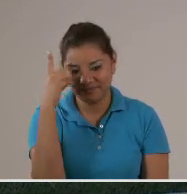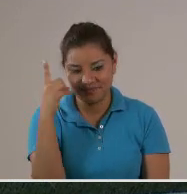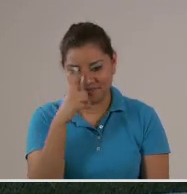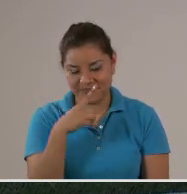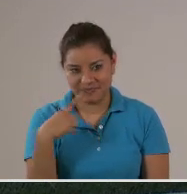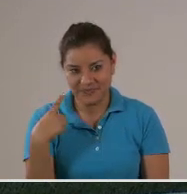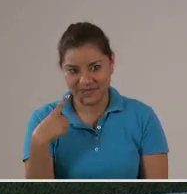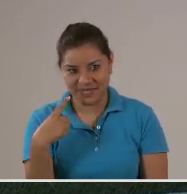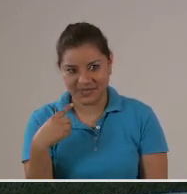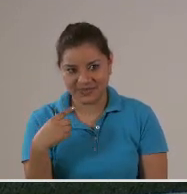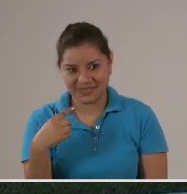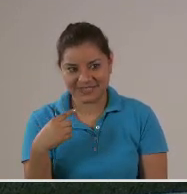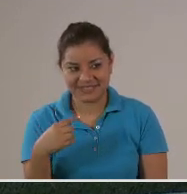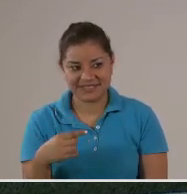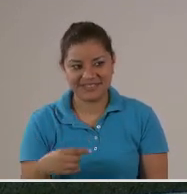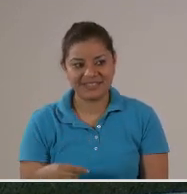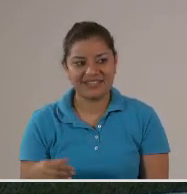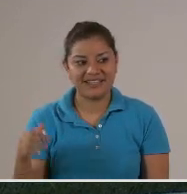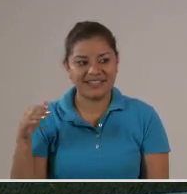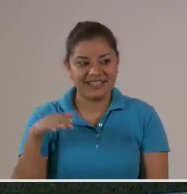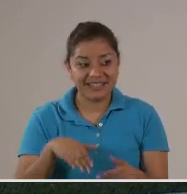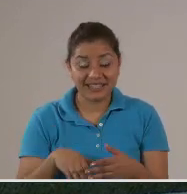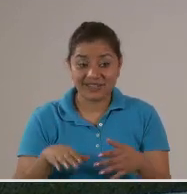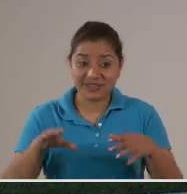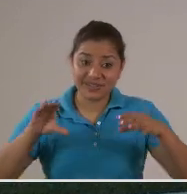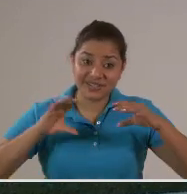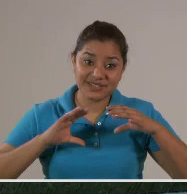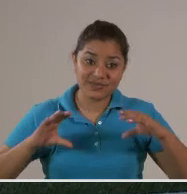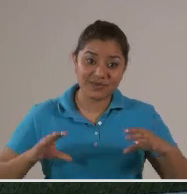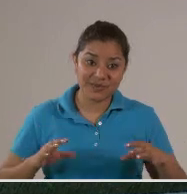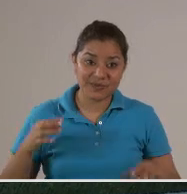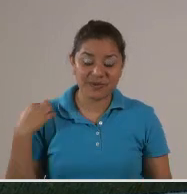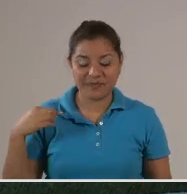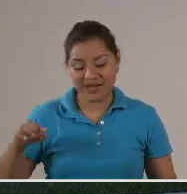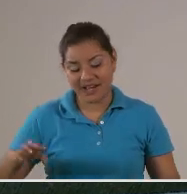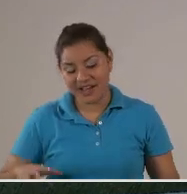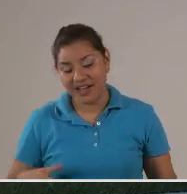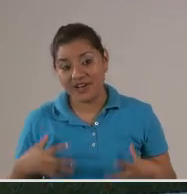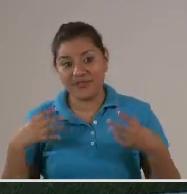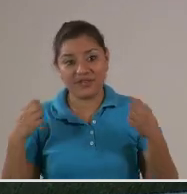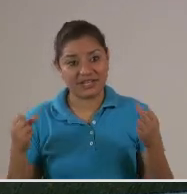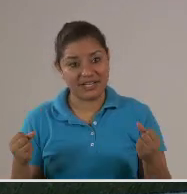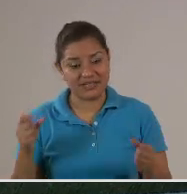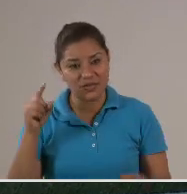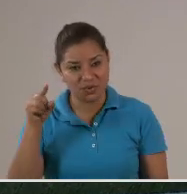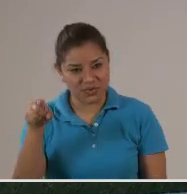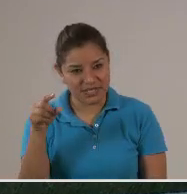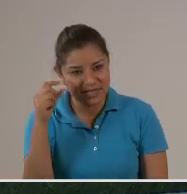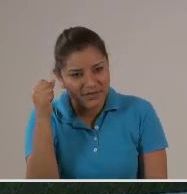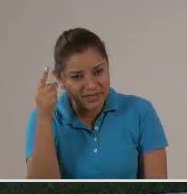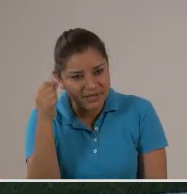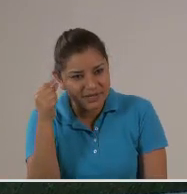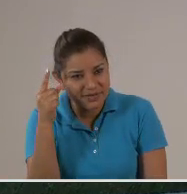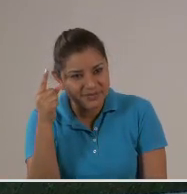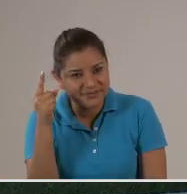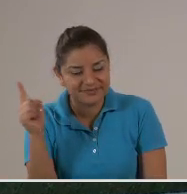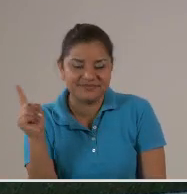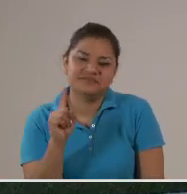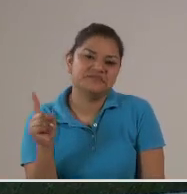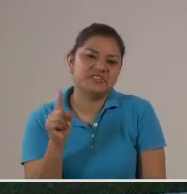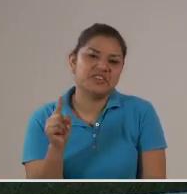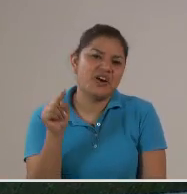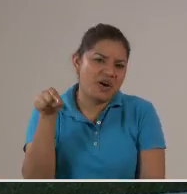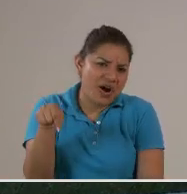tenado entonces masacrar a los virus que venían fortalecido todo eso usted lo entendió No hermano Hasta ahorita